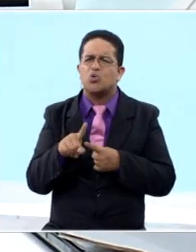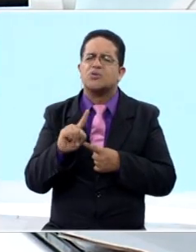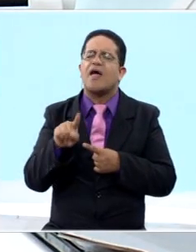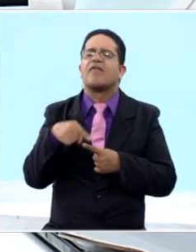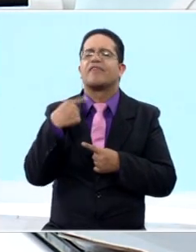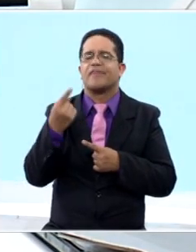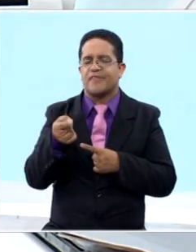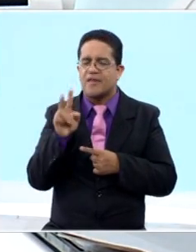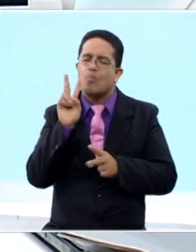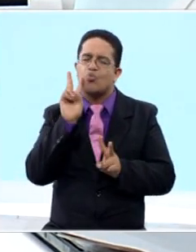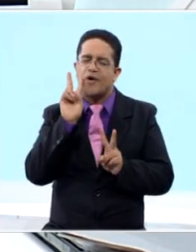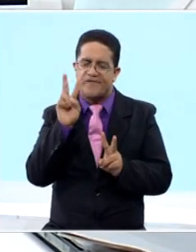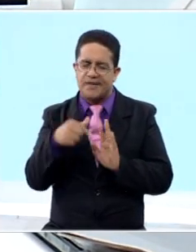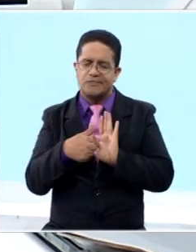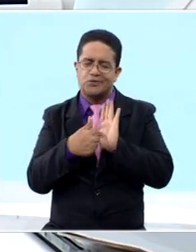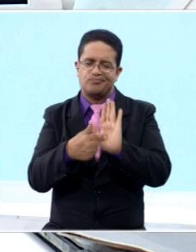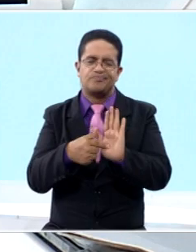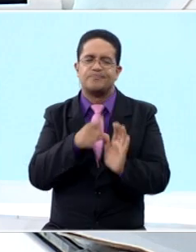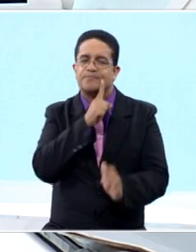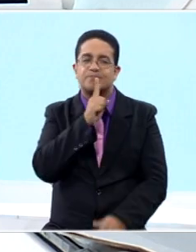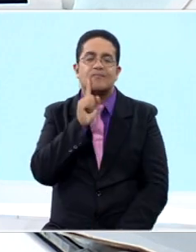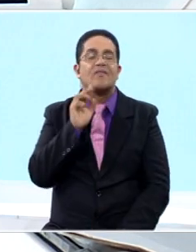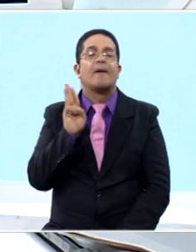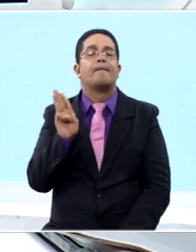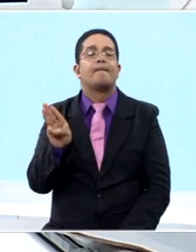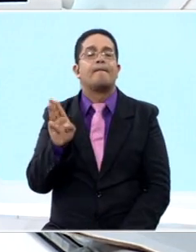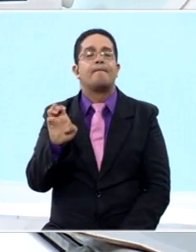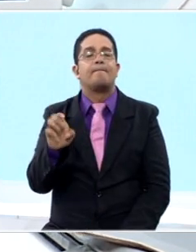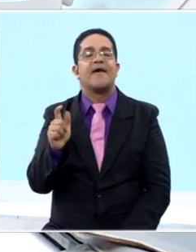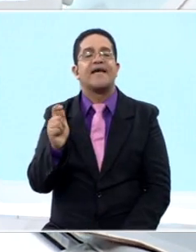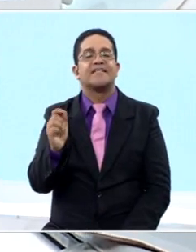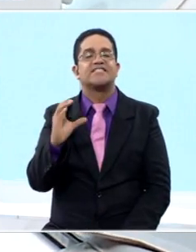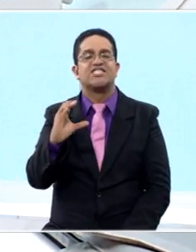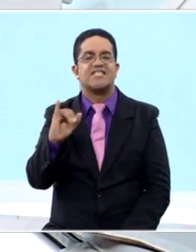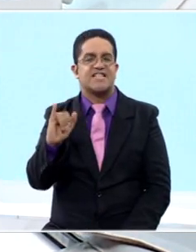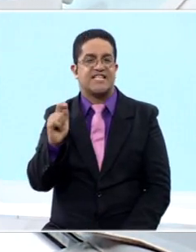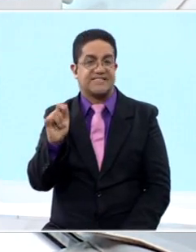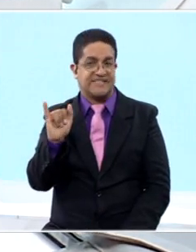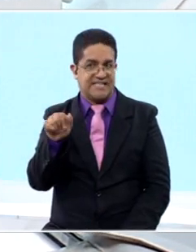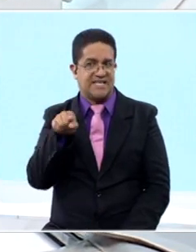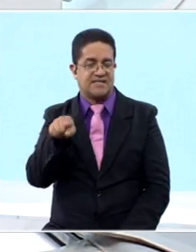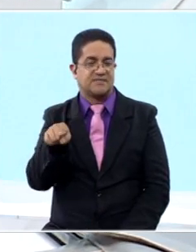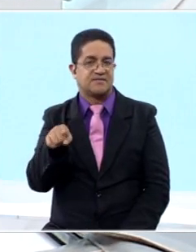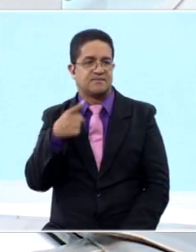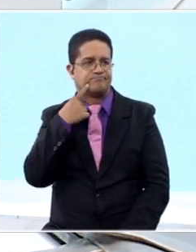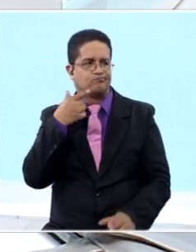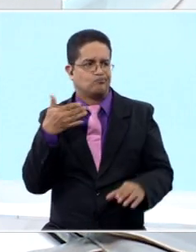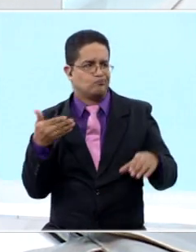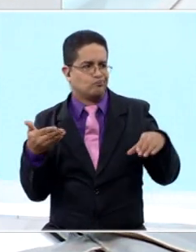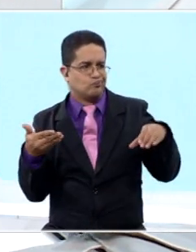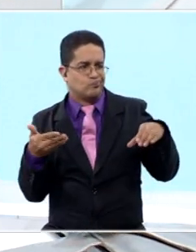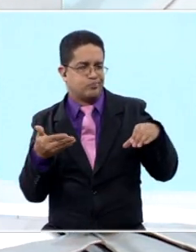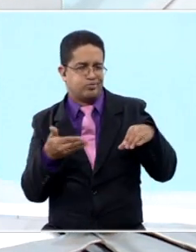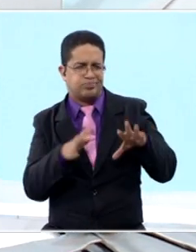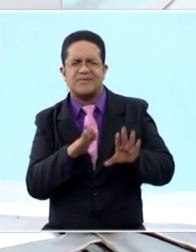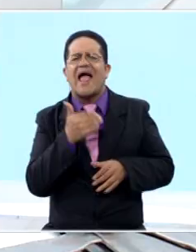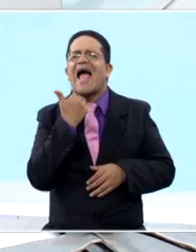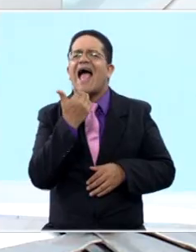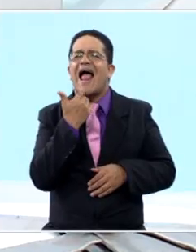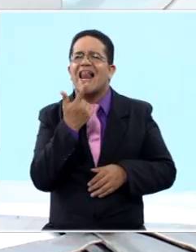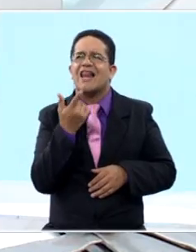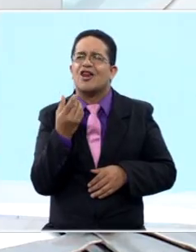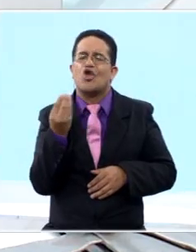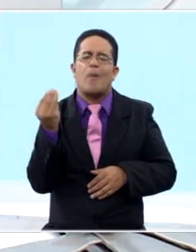otro programa, que se conoce como PET-CT. El PET-CT tiene que ver con tomografía por emisión de positrones y es algo que es aún